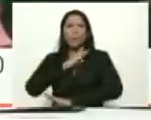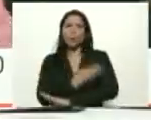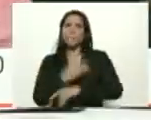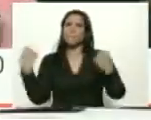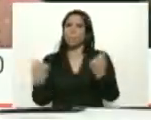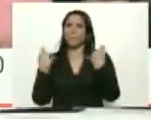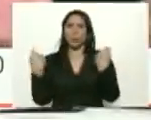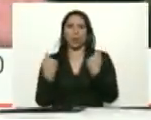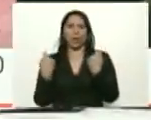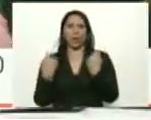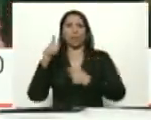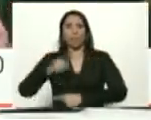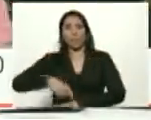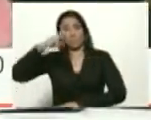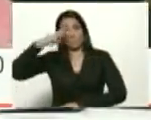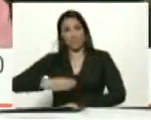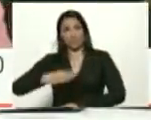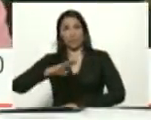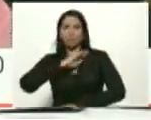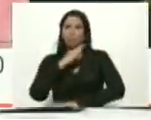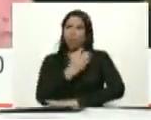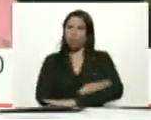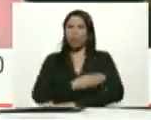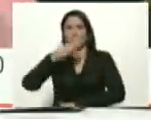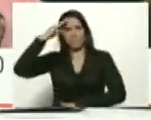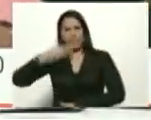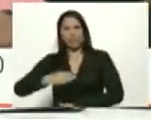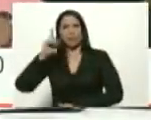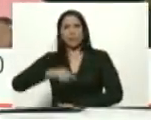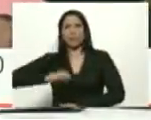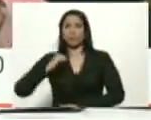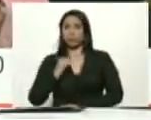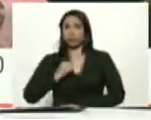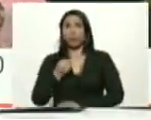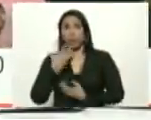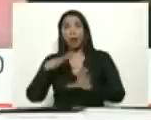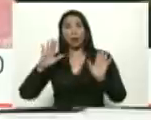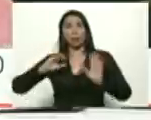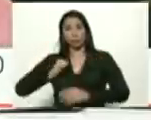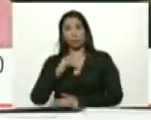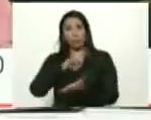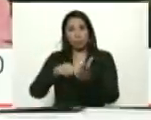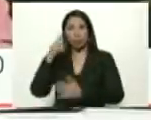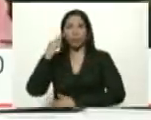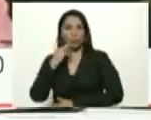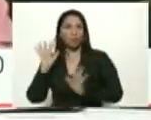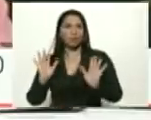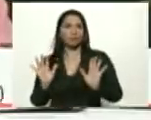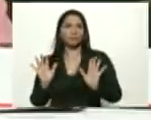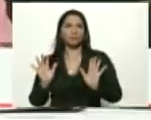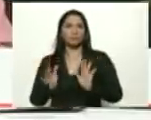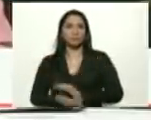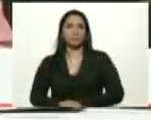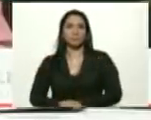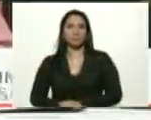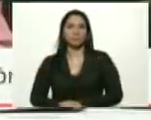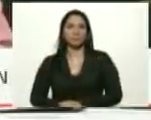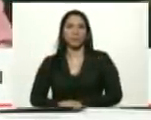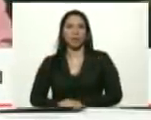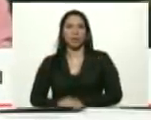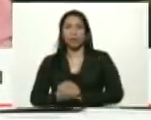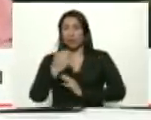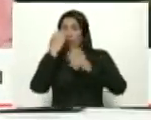popular. Militar, el poder militar. Y policial, bueno, la Policía Nacional Bolivariana, el FAES,